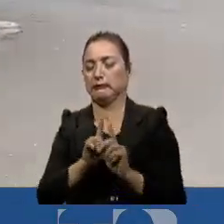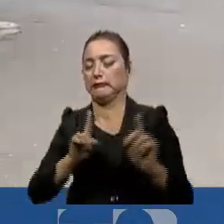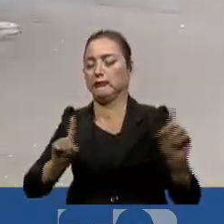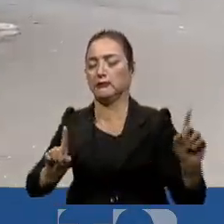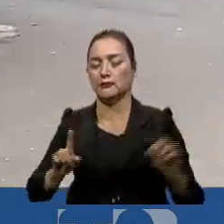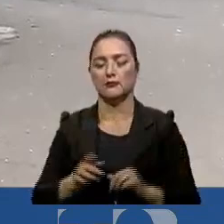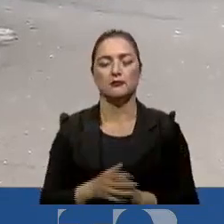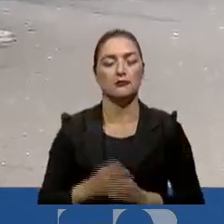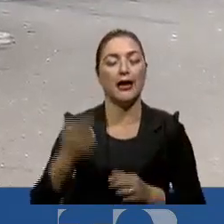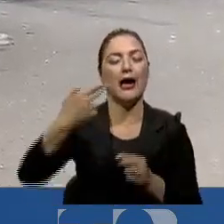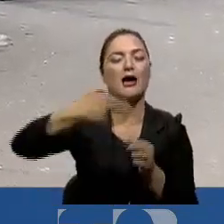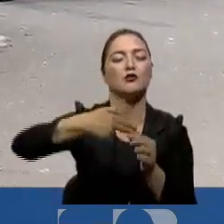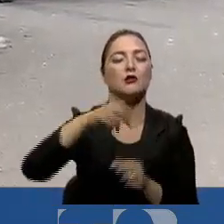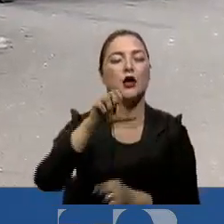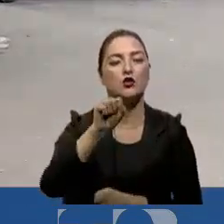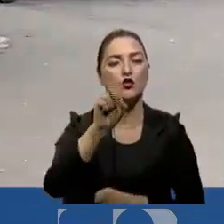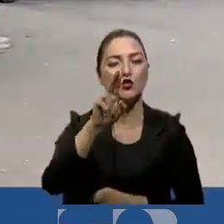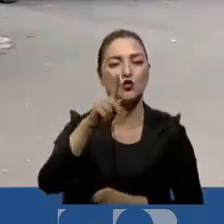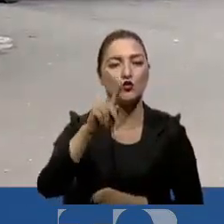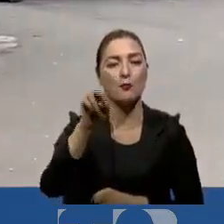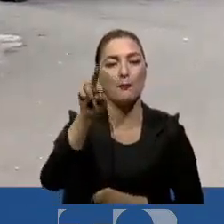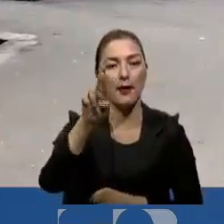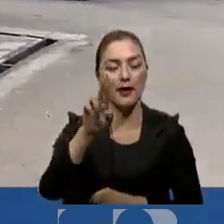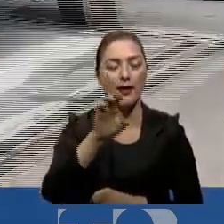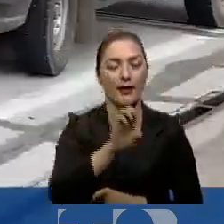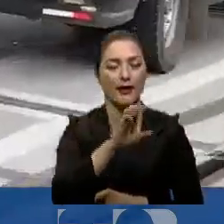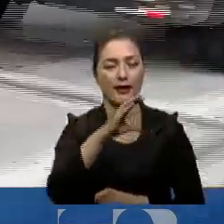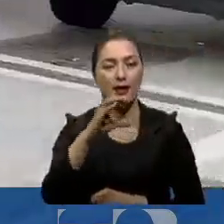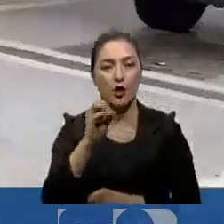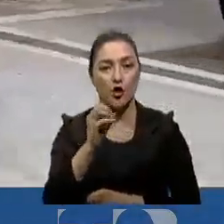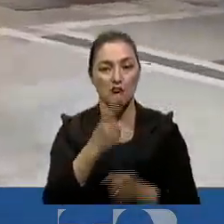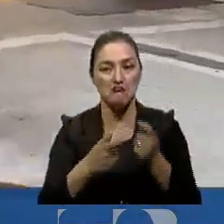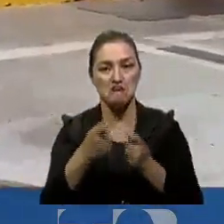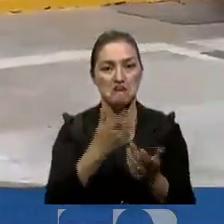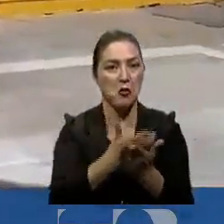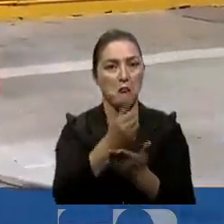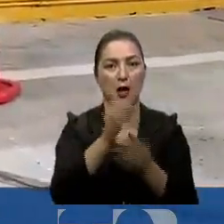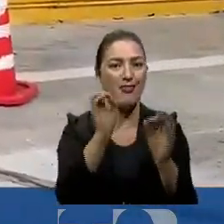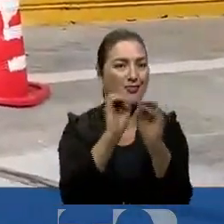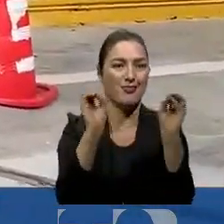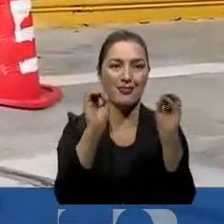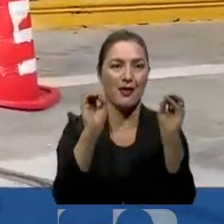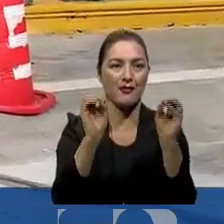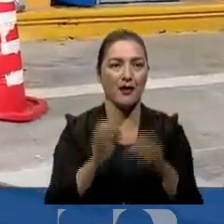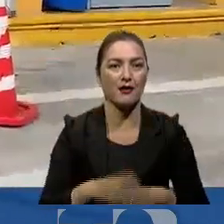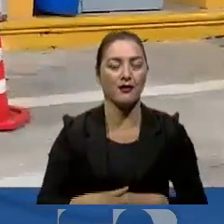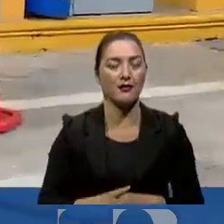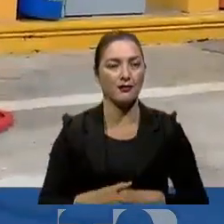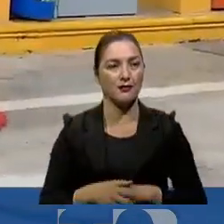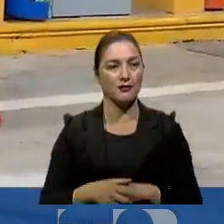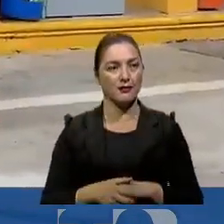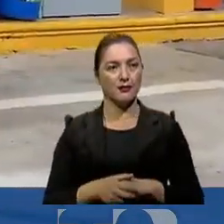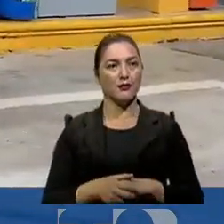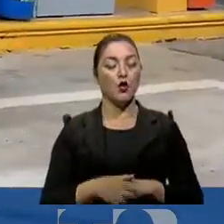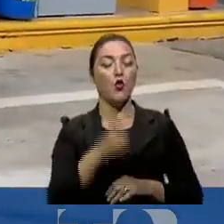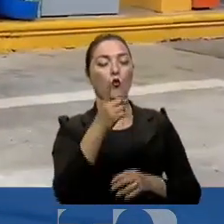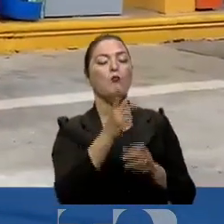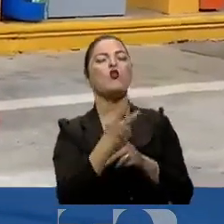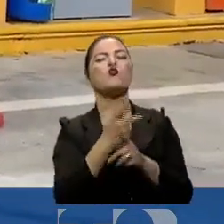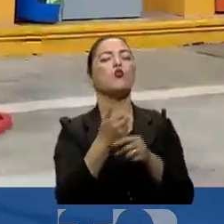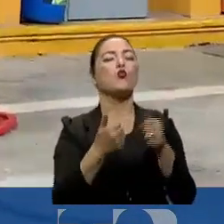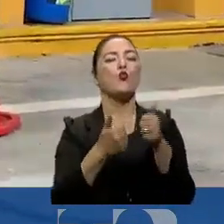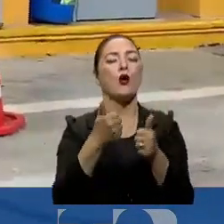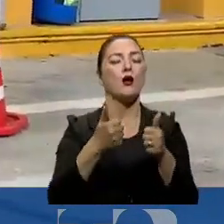Eco, están comercializando en este momento. El único producto que se está comercializando es